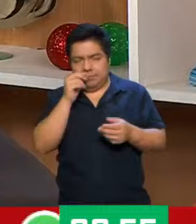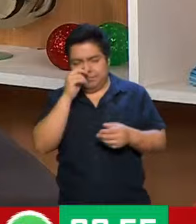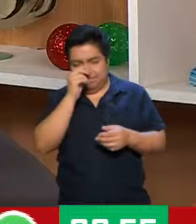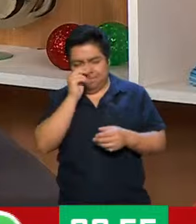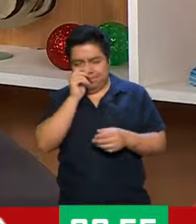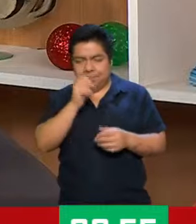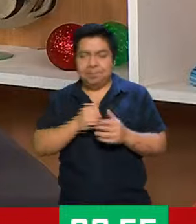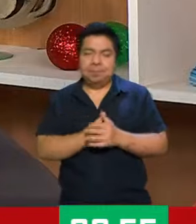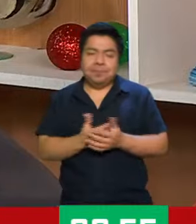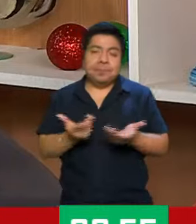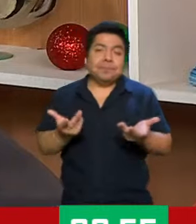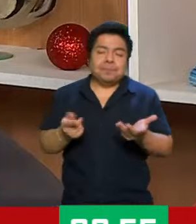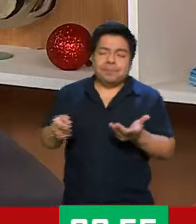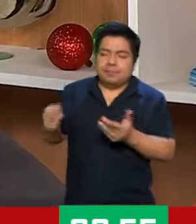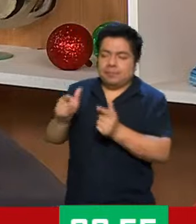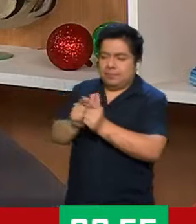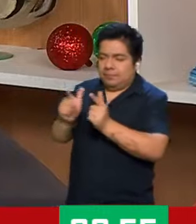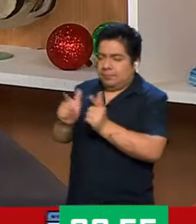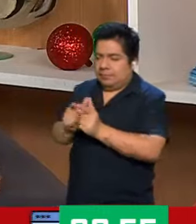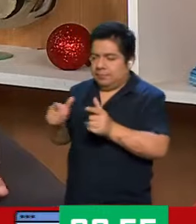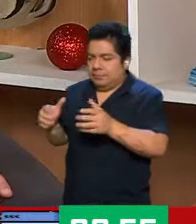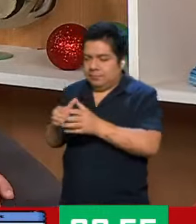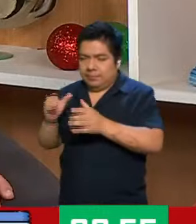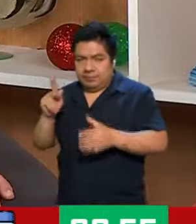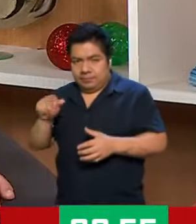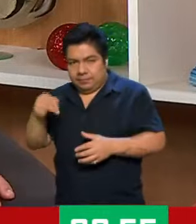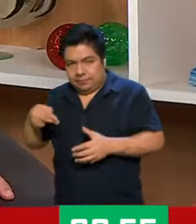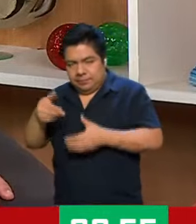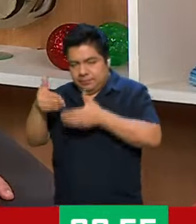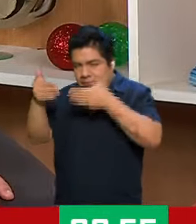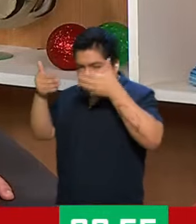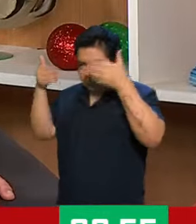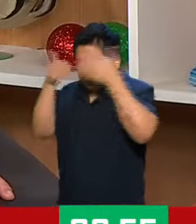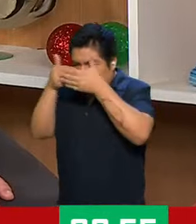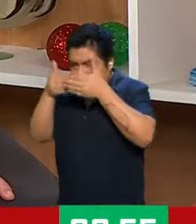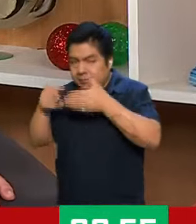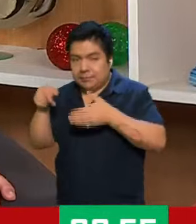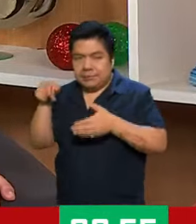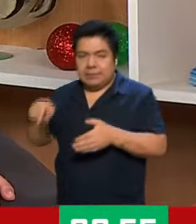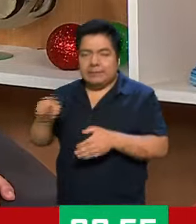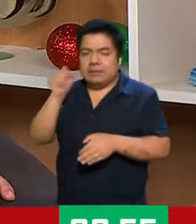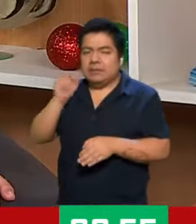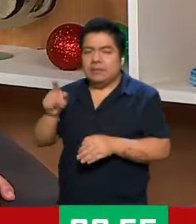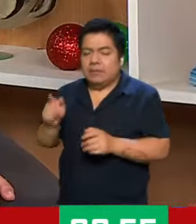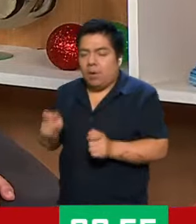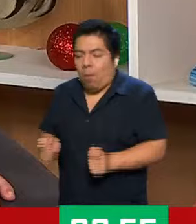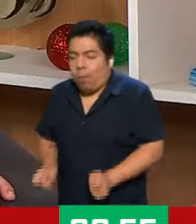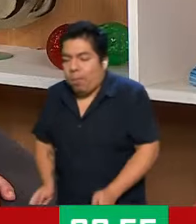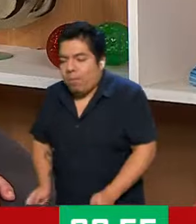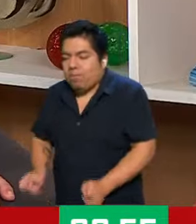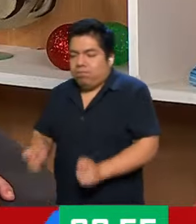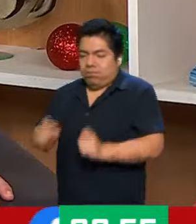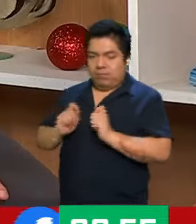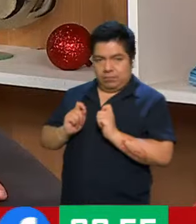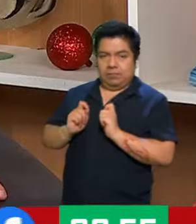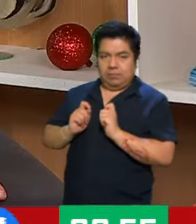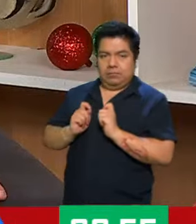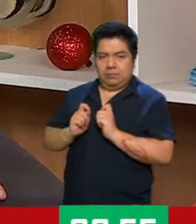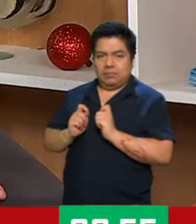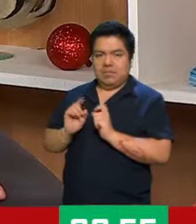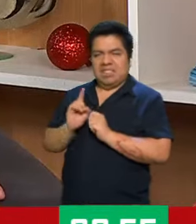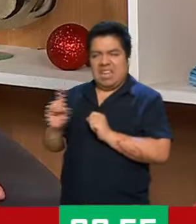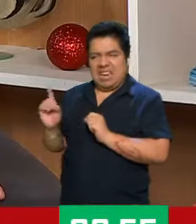de cuentas, este grupo enormemente conservador, ellos mismos autodenominados derecha